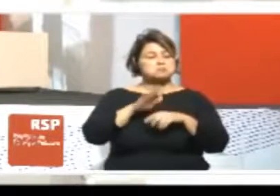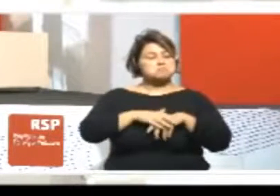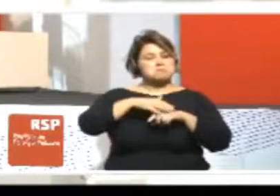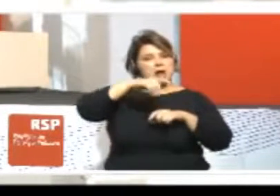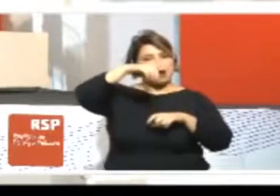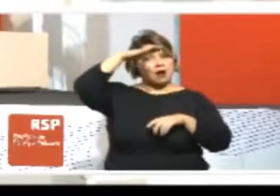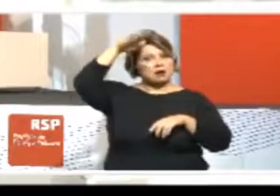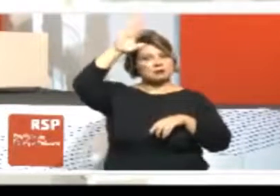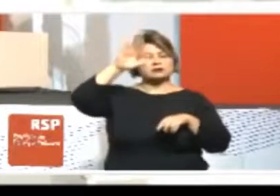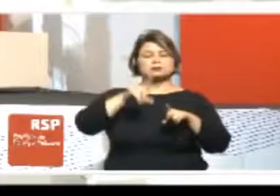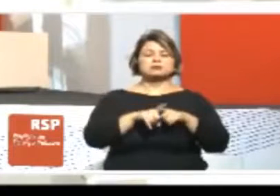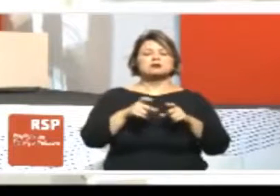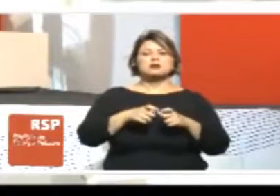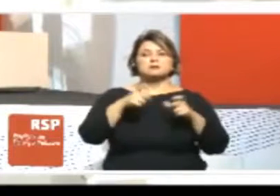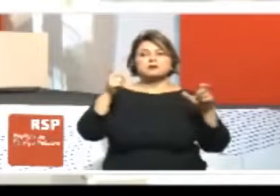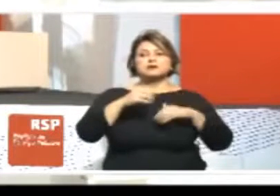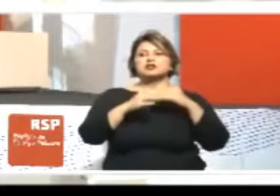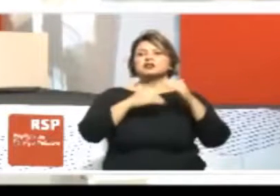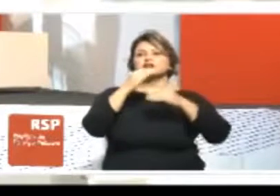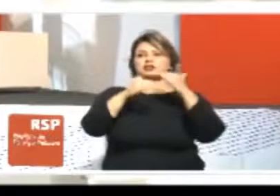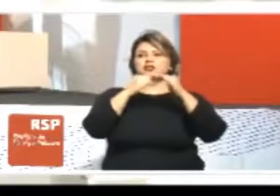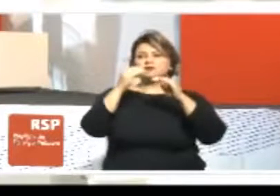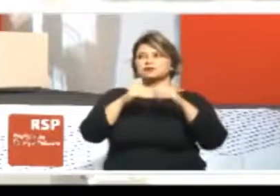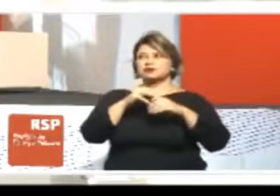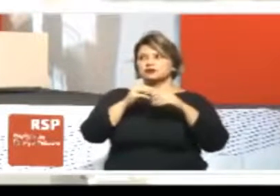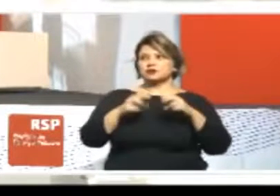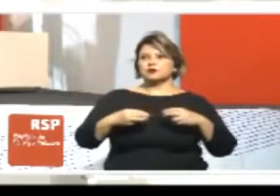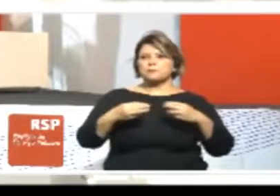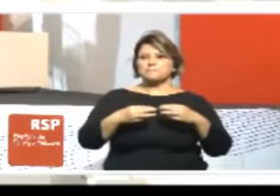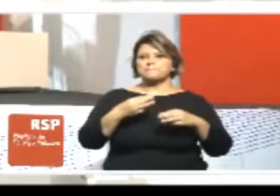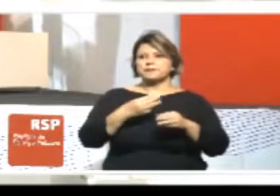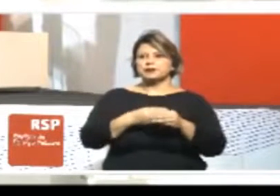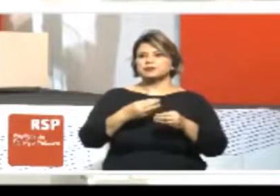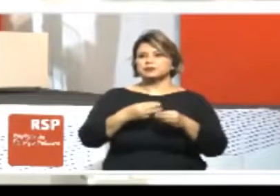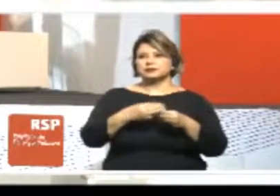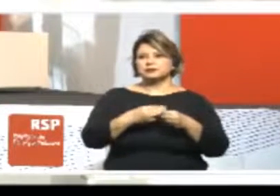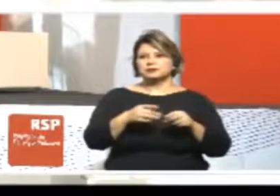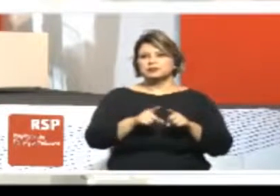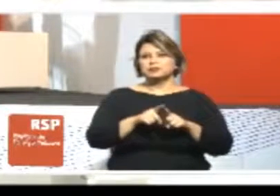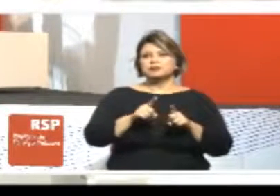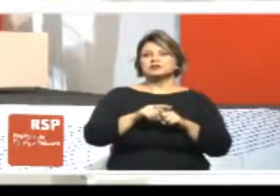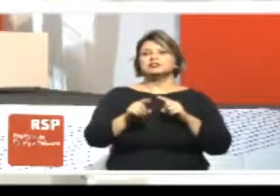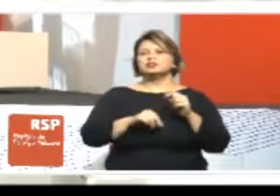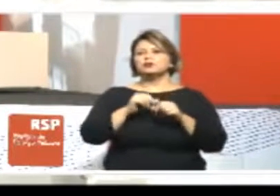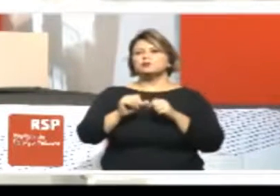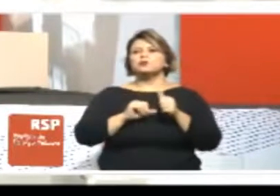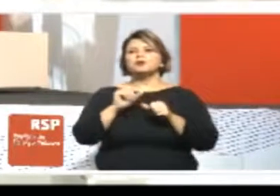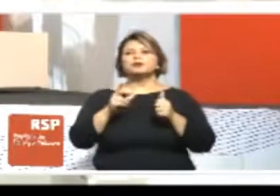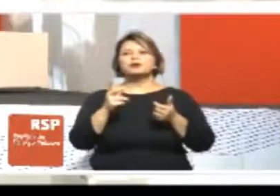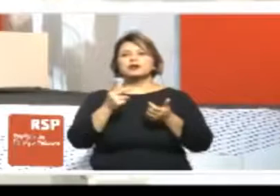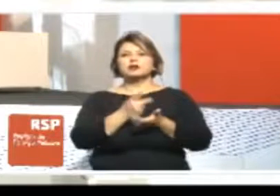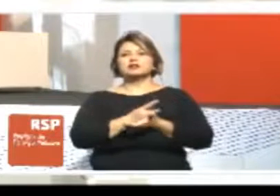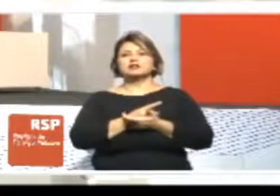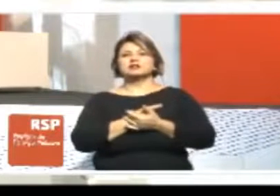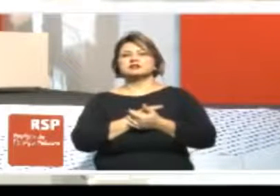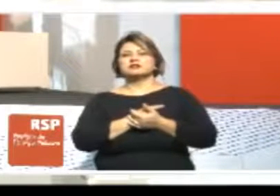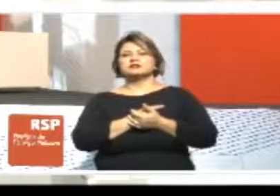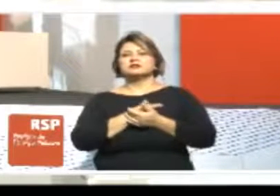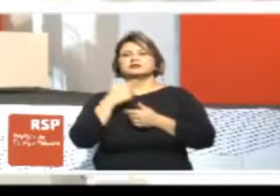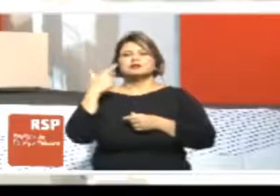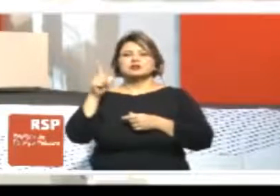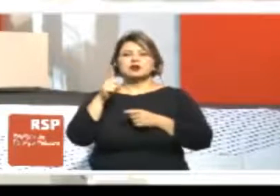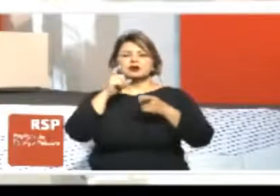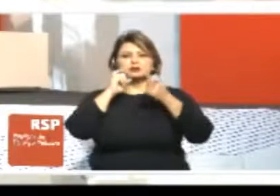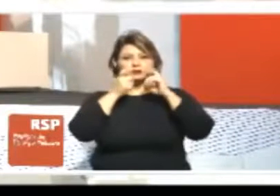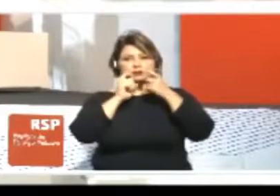el desempeño del municipio, pero eso cambia a medida que pasan las otras administraciones. Bueno, entonces ya